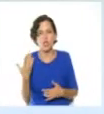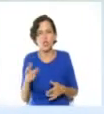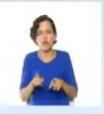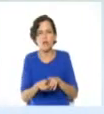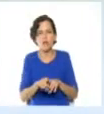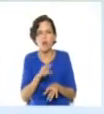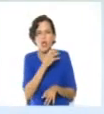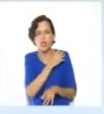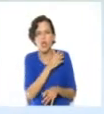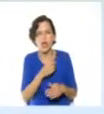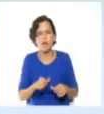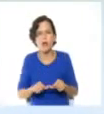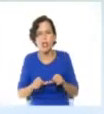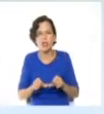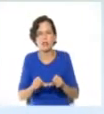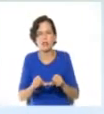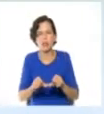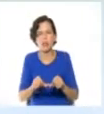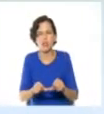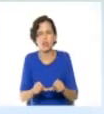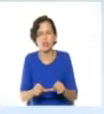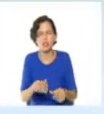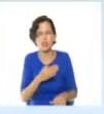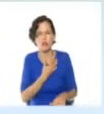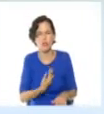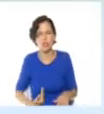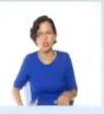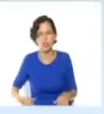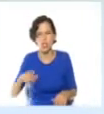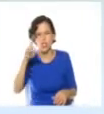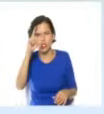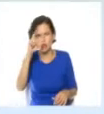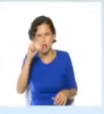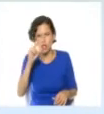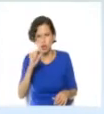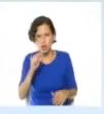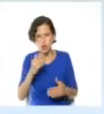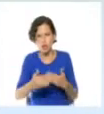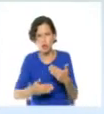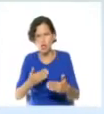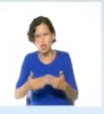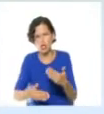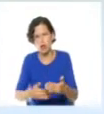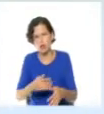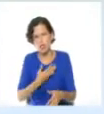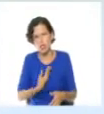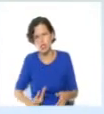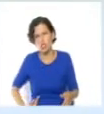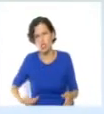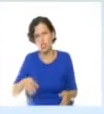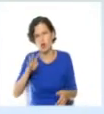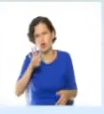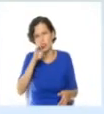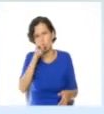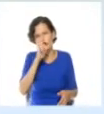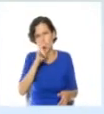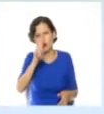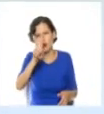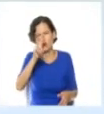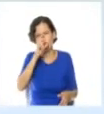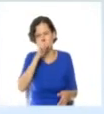en el poder, plantea la disminución del periodo presidencial de 4 años a 2